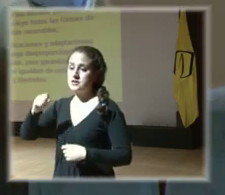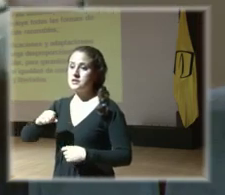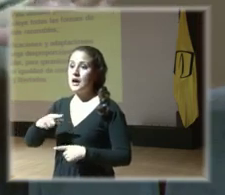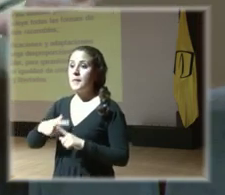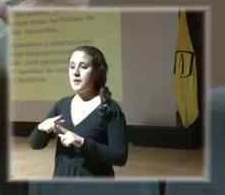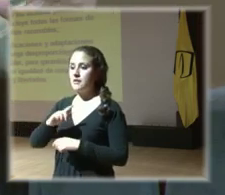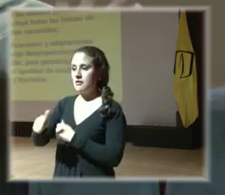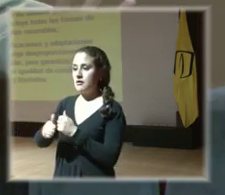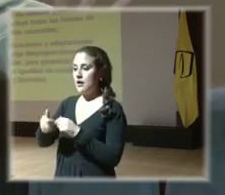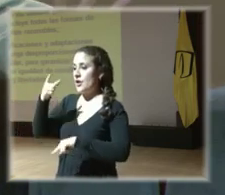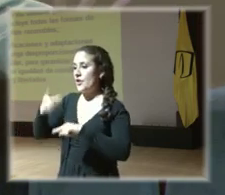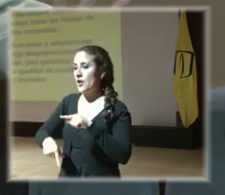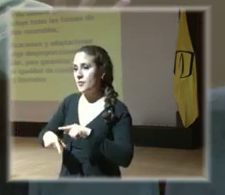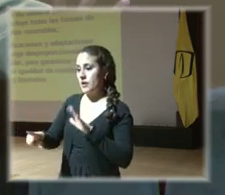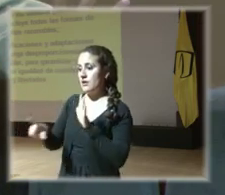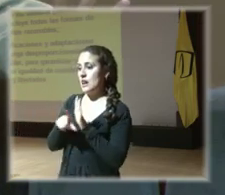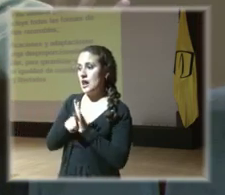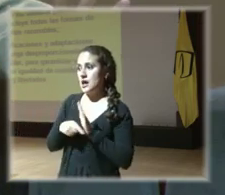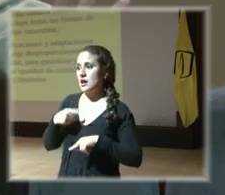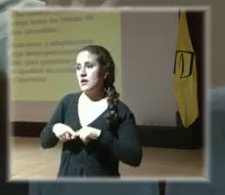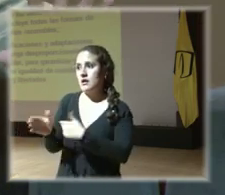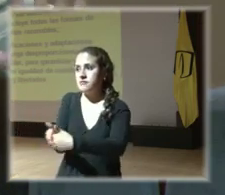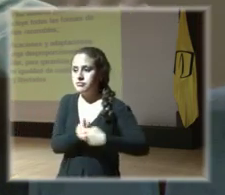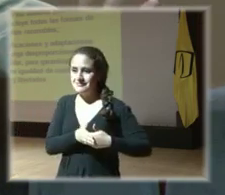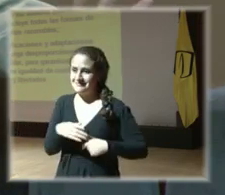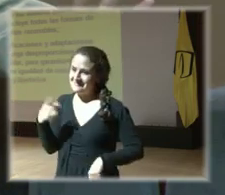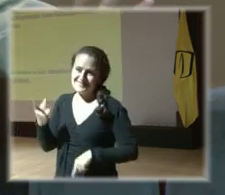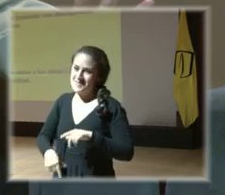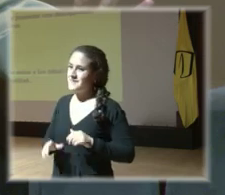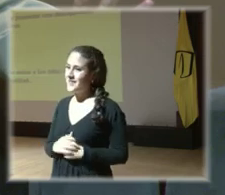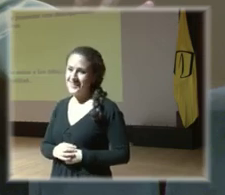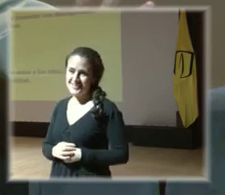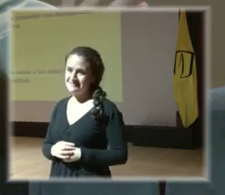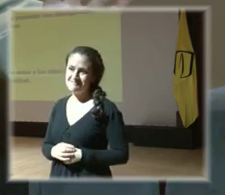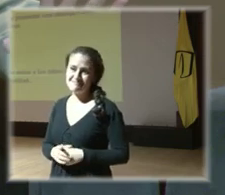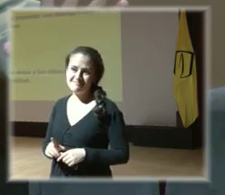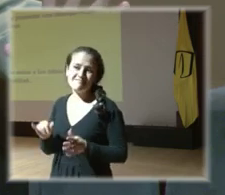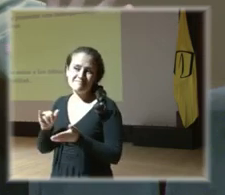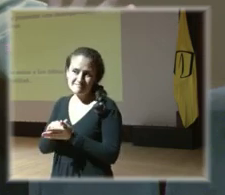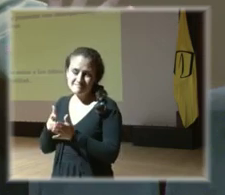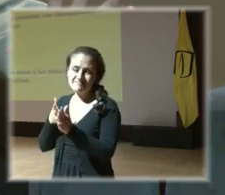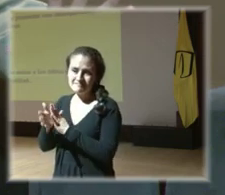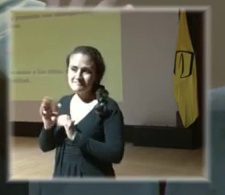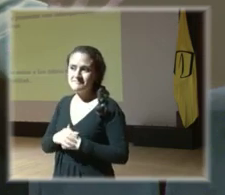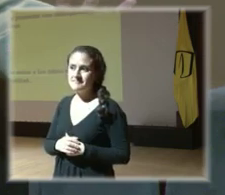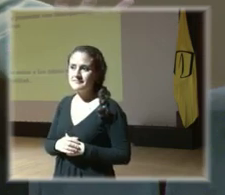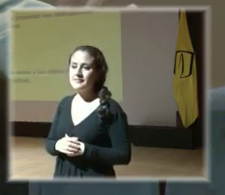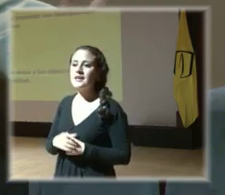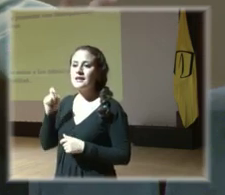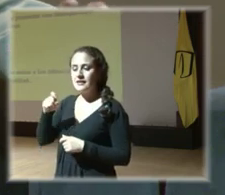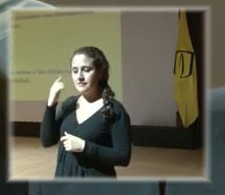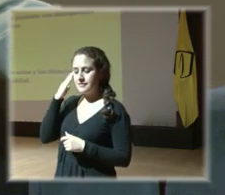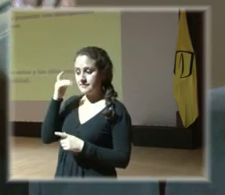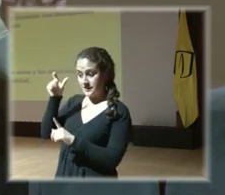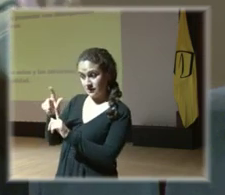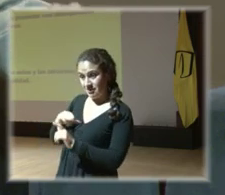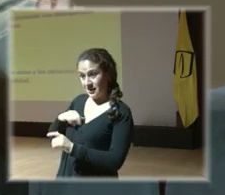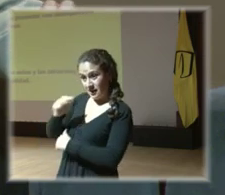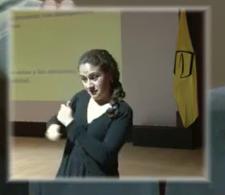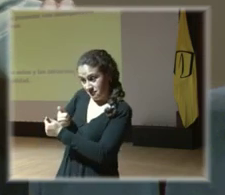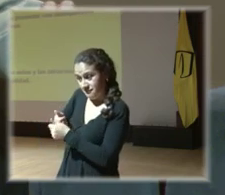declaren inimputables en el ámbito penal. Creo que volvemos a lo mismo. Tiene que entenderse a la persona, a